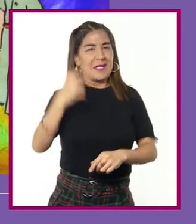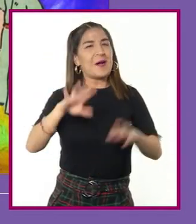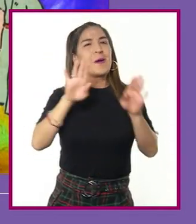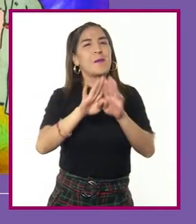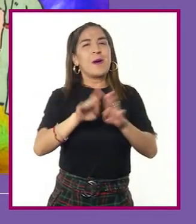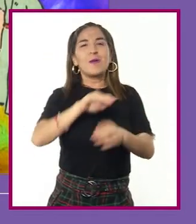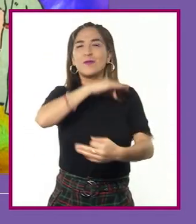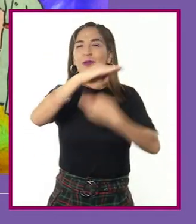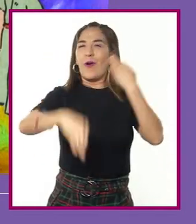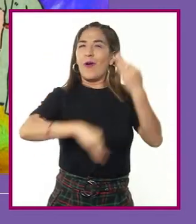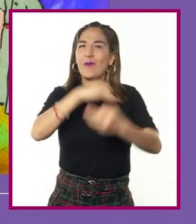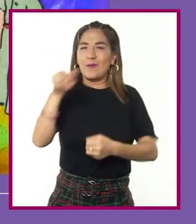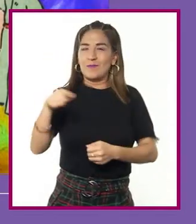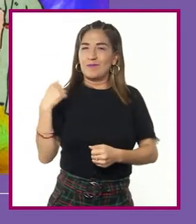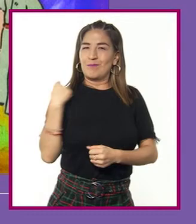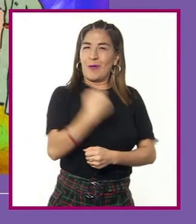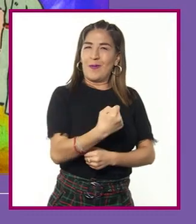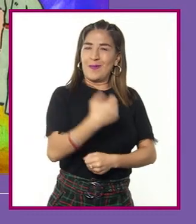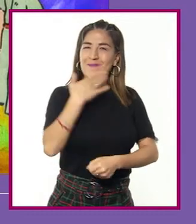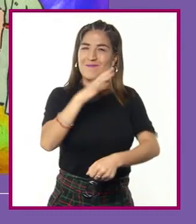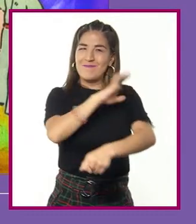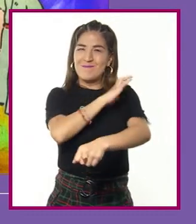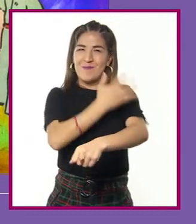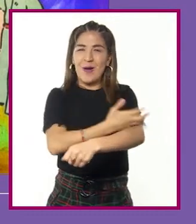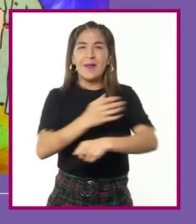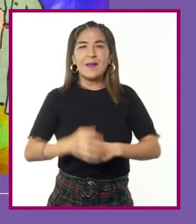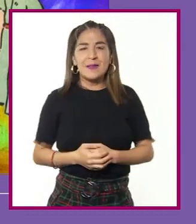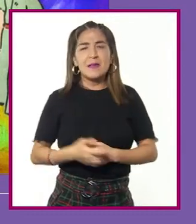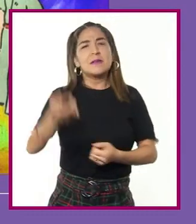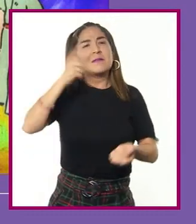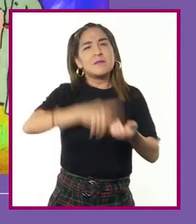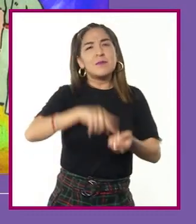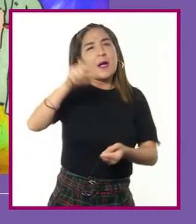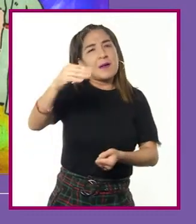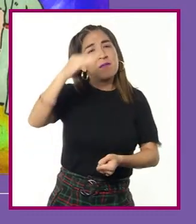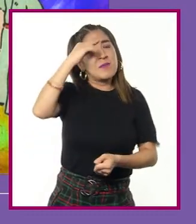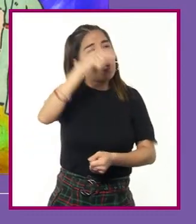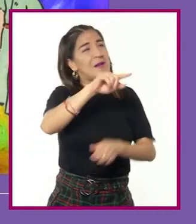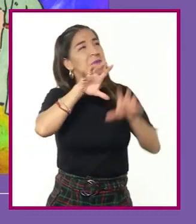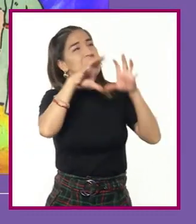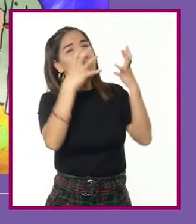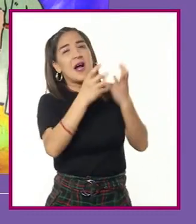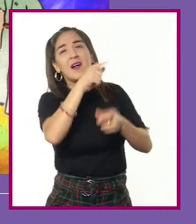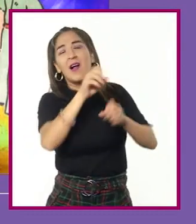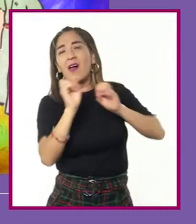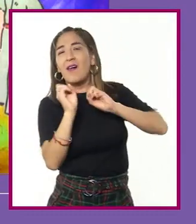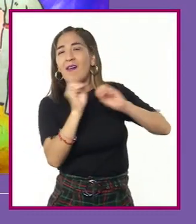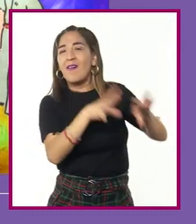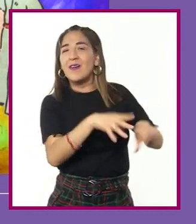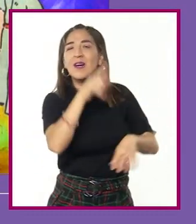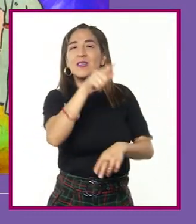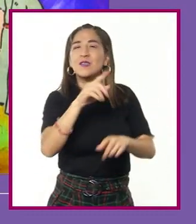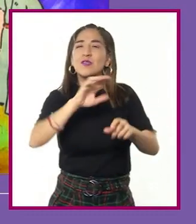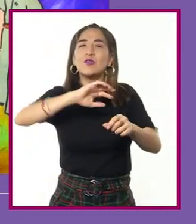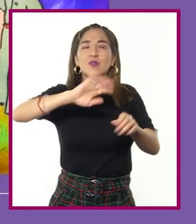era un gran poder. Y pensó con nostalgia en su planeta abandonado y en las puestas de